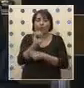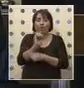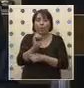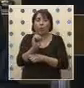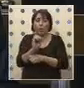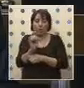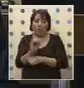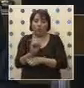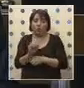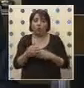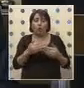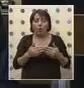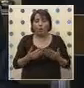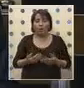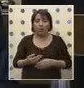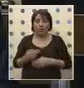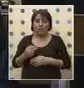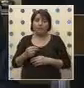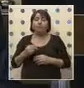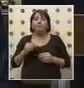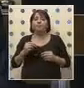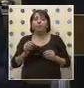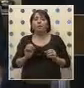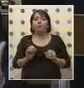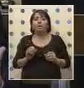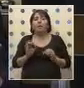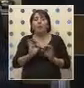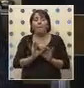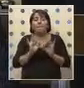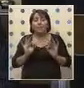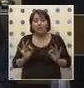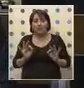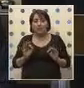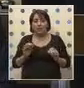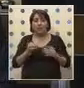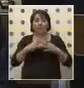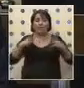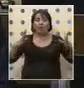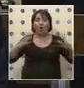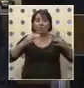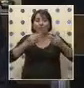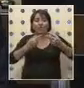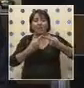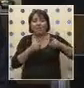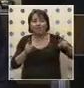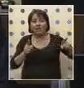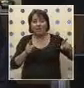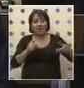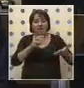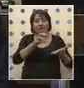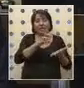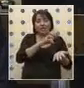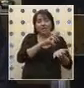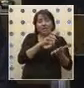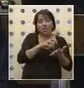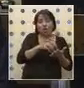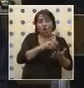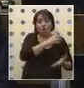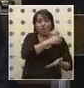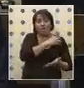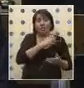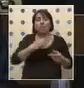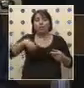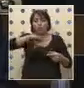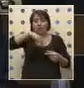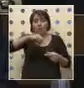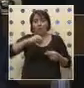automóviles, verdad, normales. Y la causa esencial es la enorme distorsión que tiene en regiones como la nuestra este